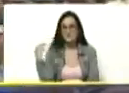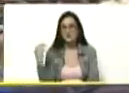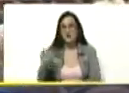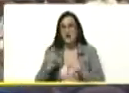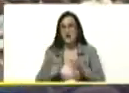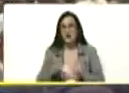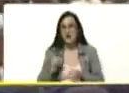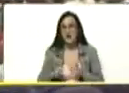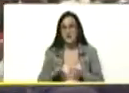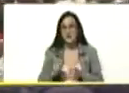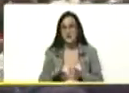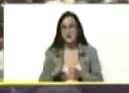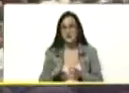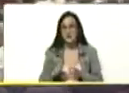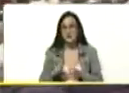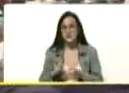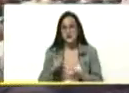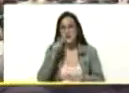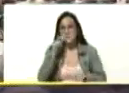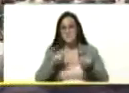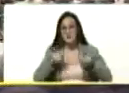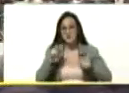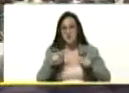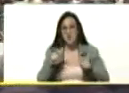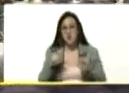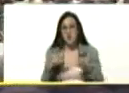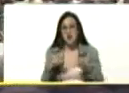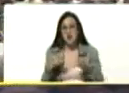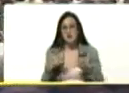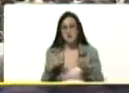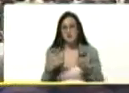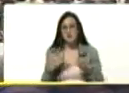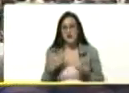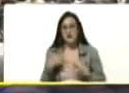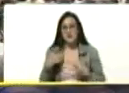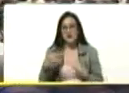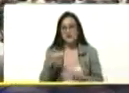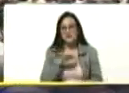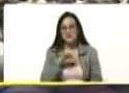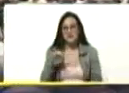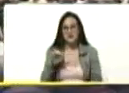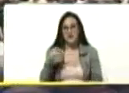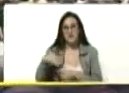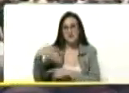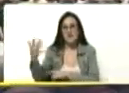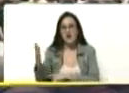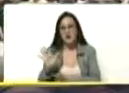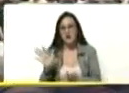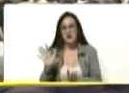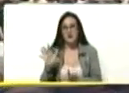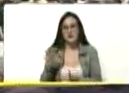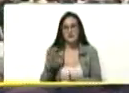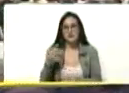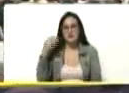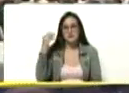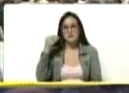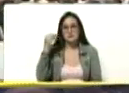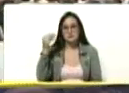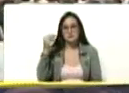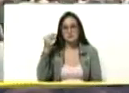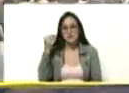veces la población, las personas se dejan llevar por ciertos intereses externos. And to engage in